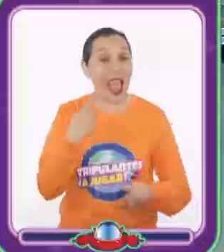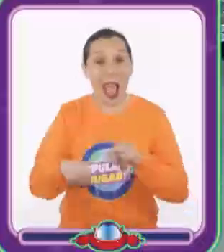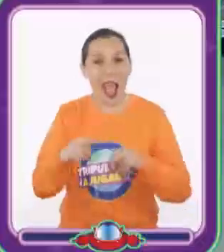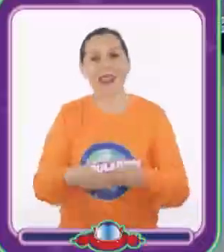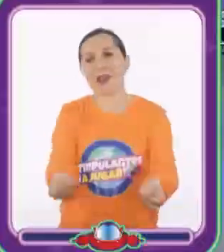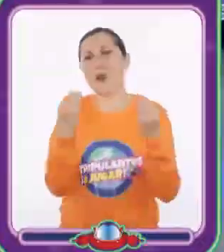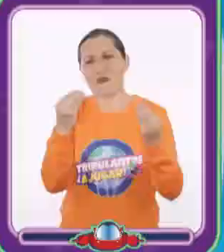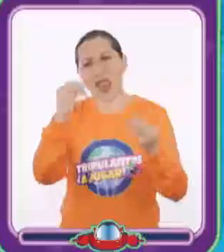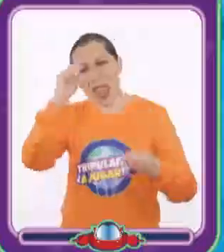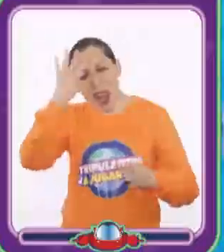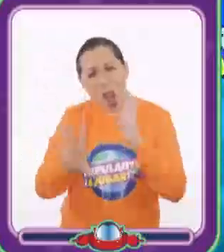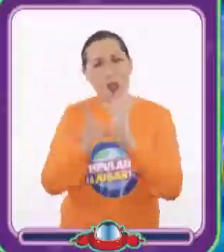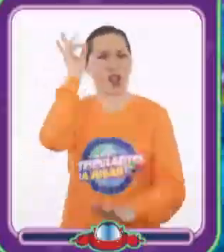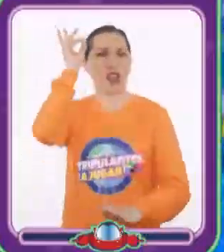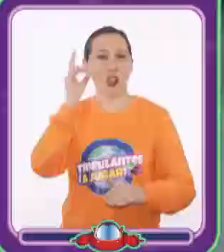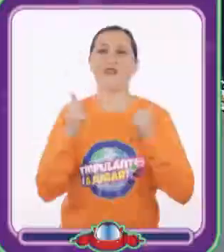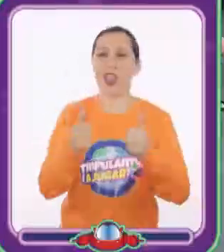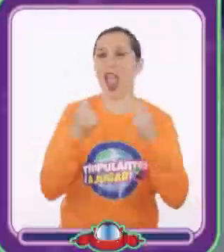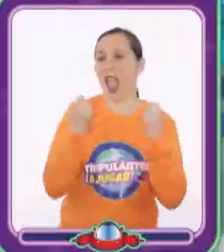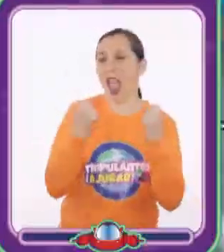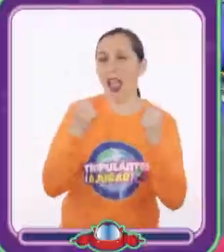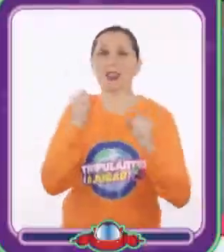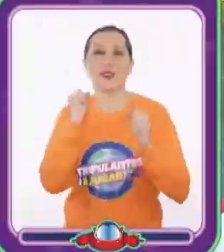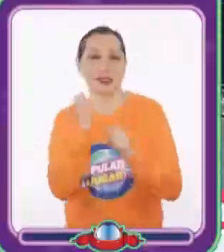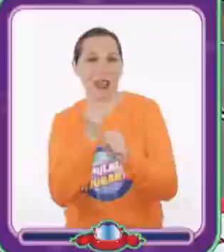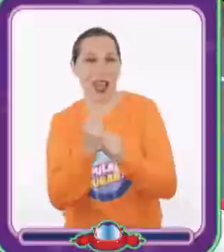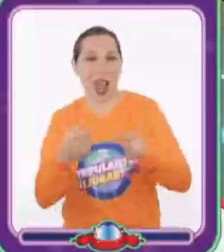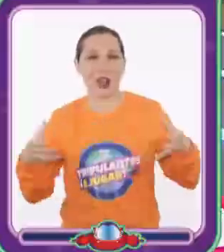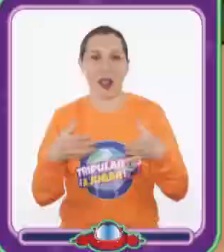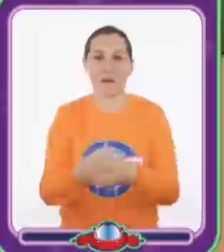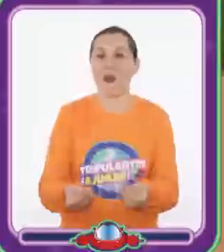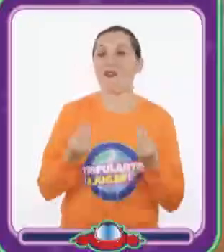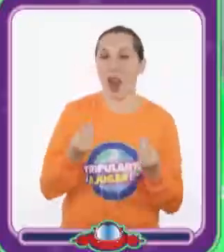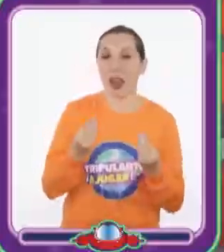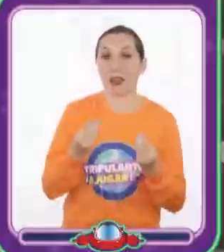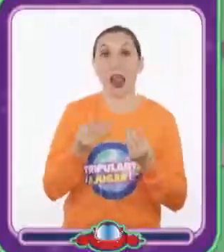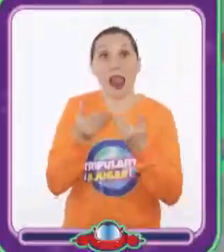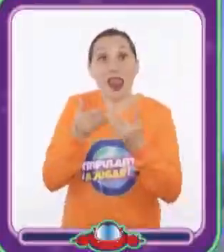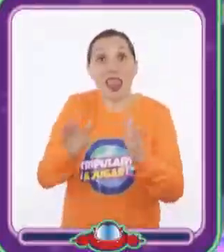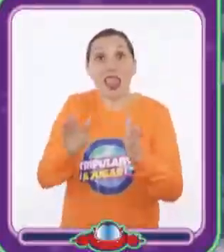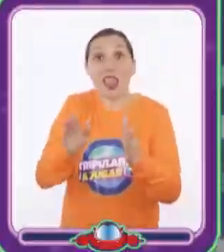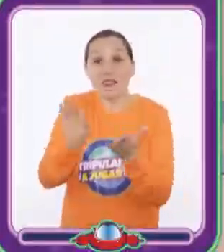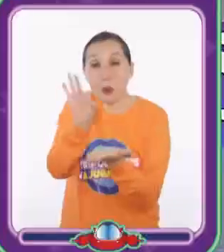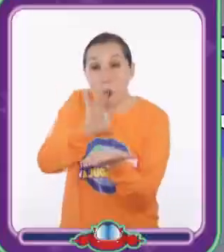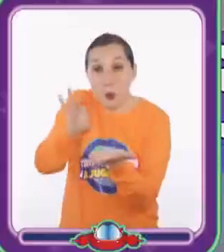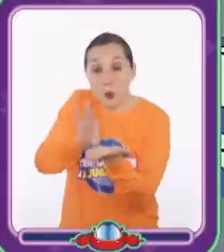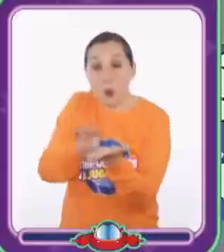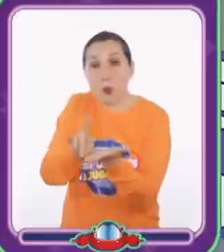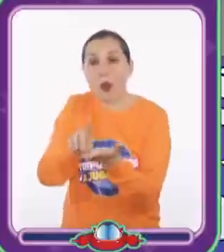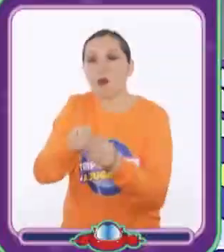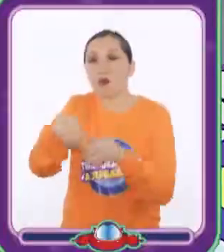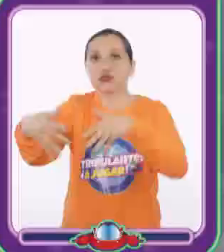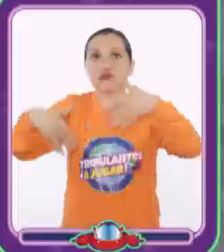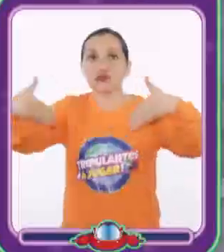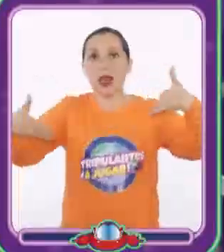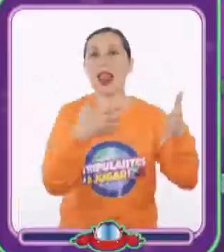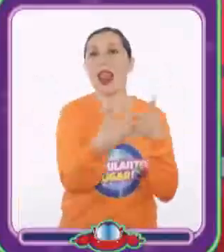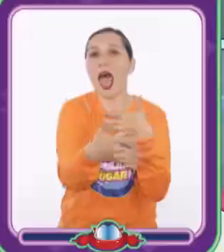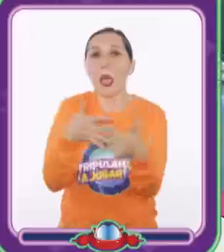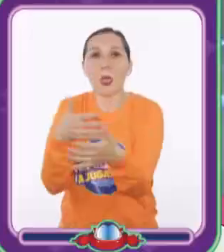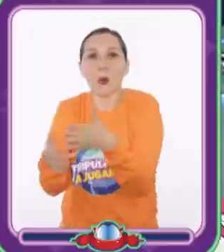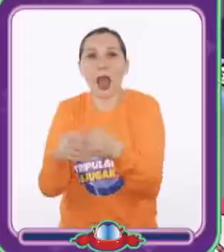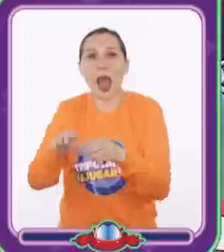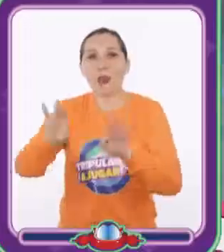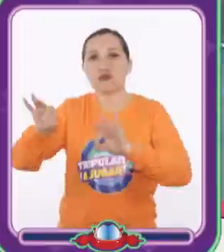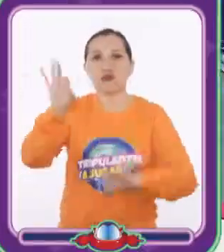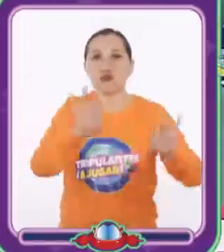misión! ¡Muy bien, tripulación! ¡Qué buen trabajo en equipo! Tenemos que liberar a los insectos para que vuelvan a su hábitat natural,